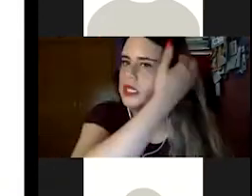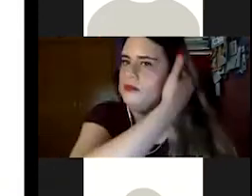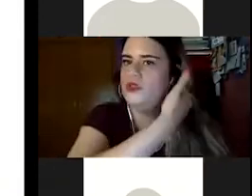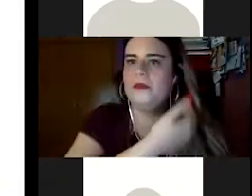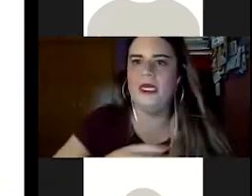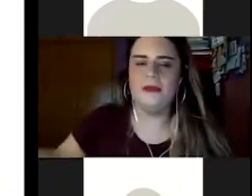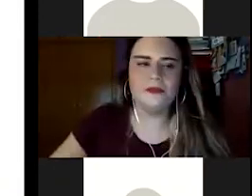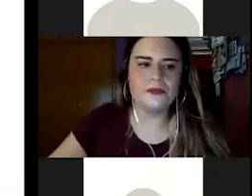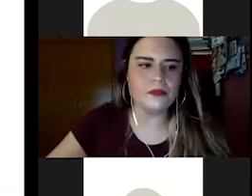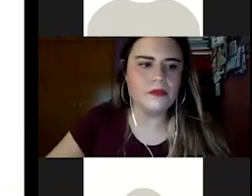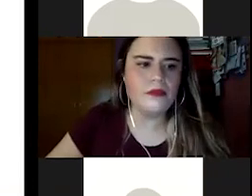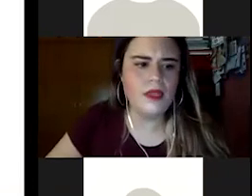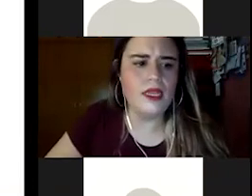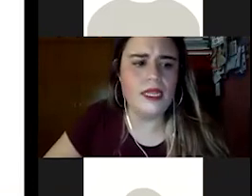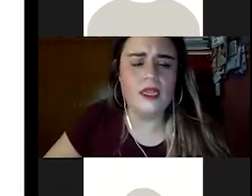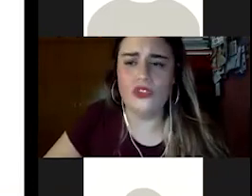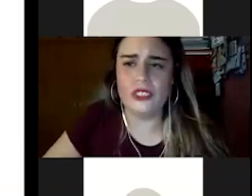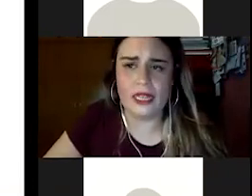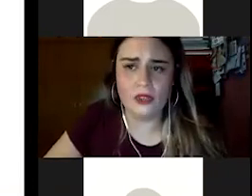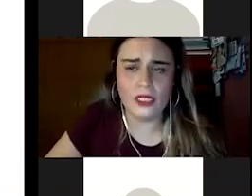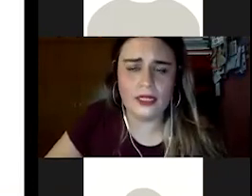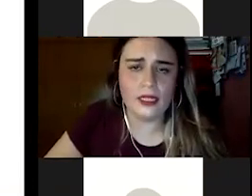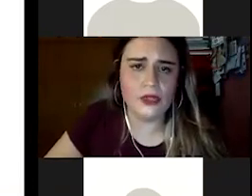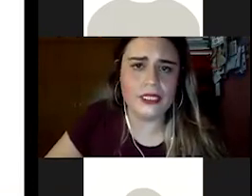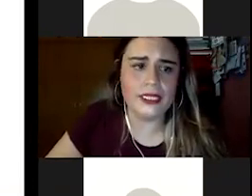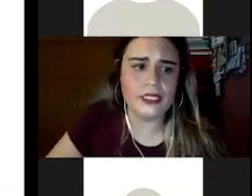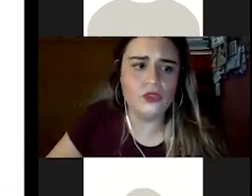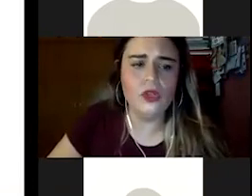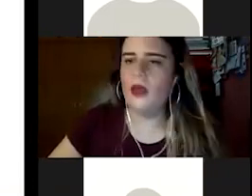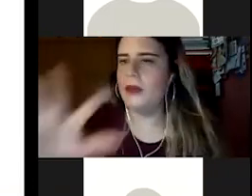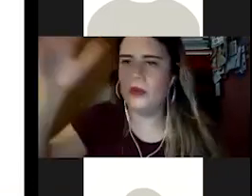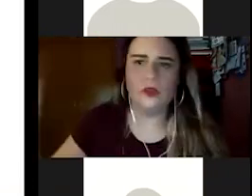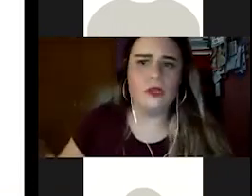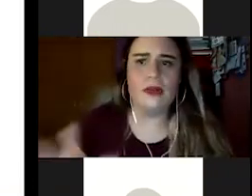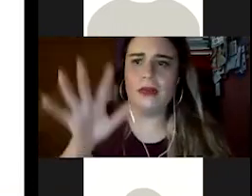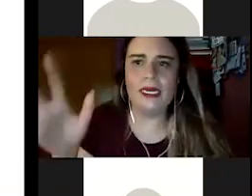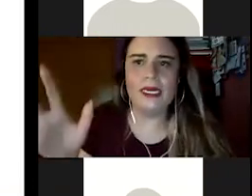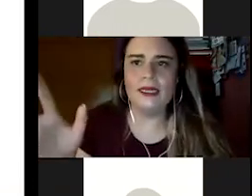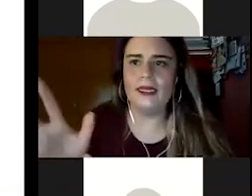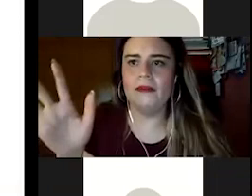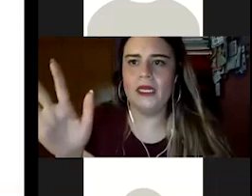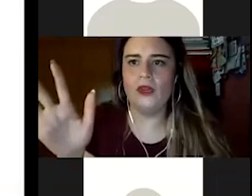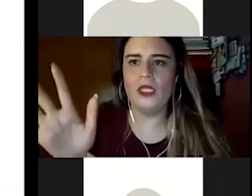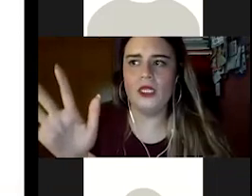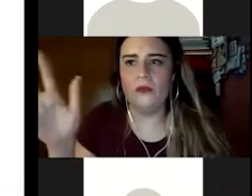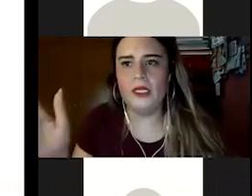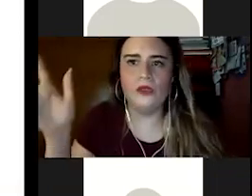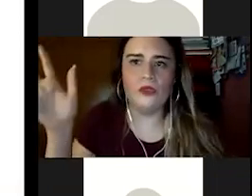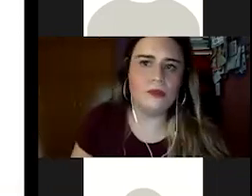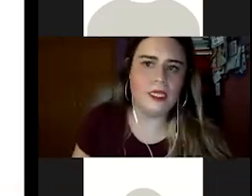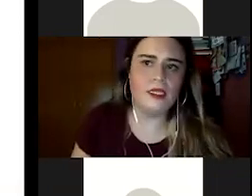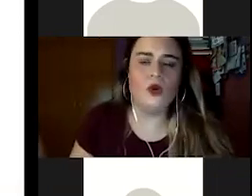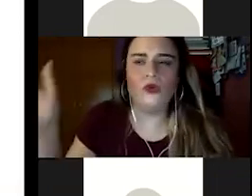algunos ejemplos también en los estados que han tratado de hacer esto, pero bueno, la manera en que México dice cumplí